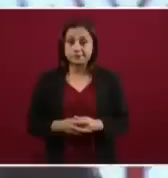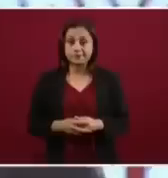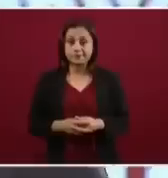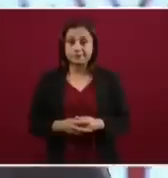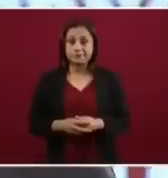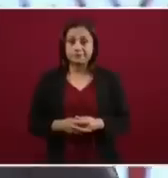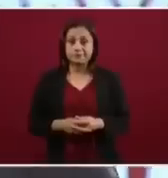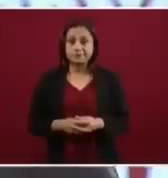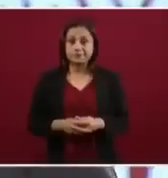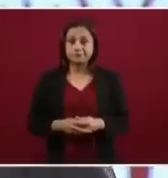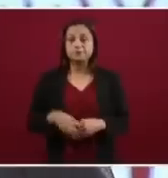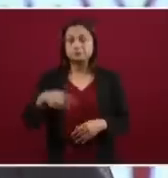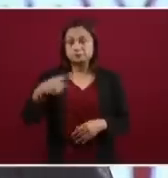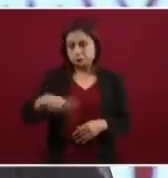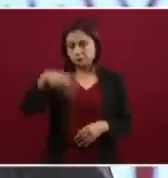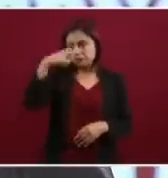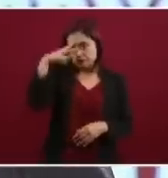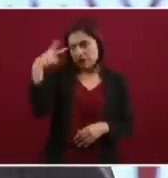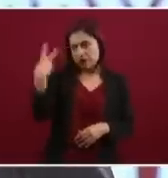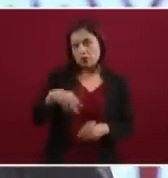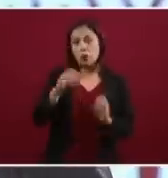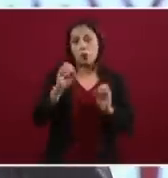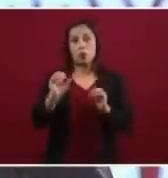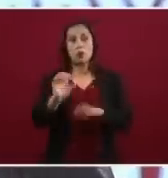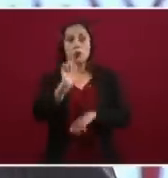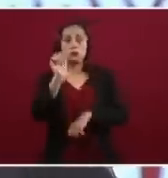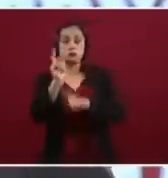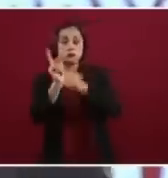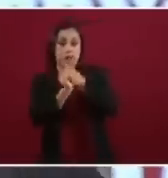de México y del extranjero,